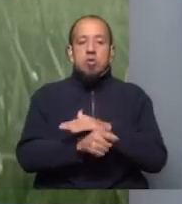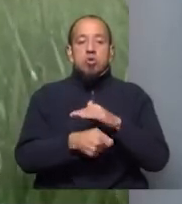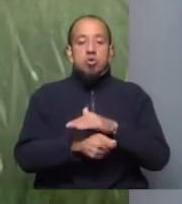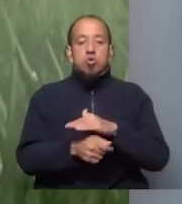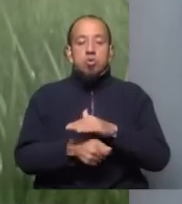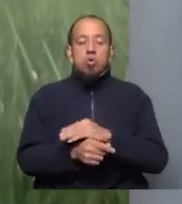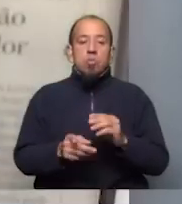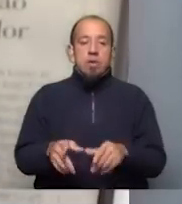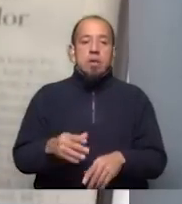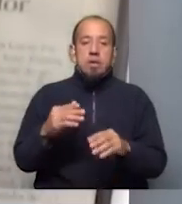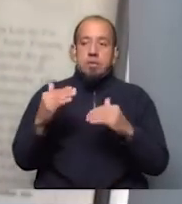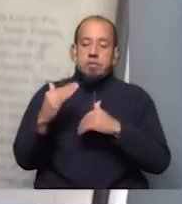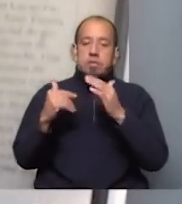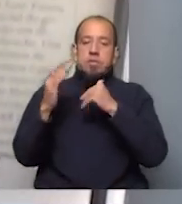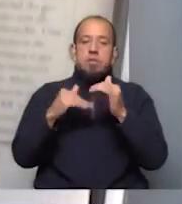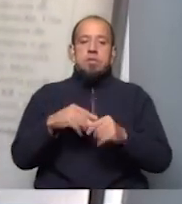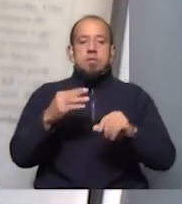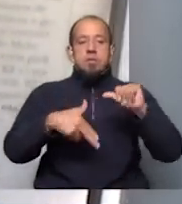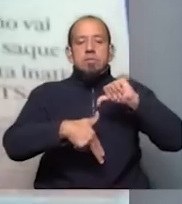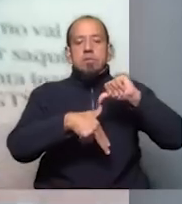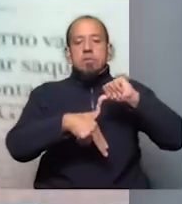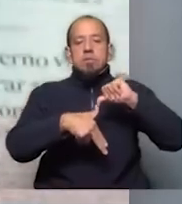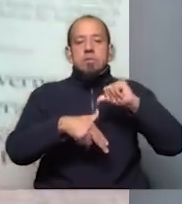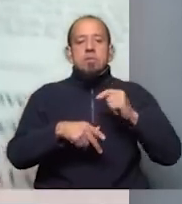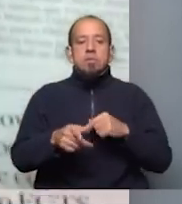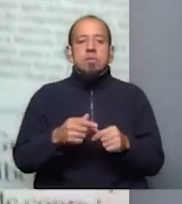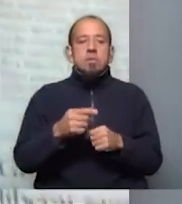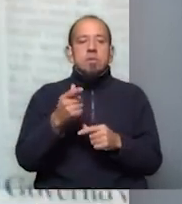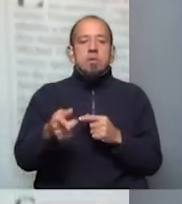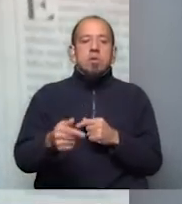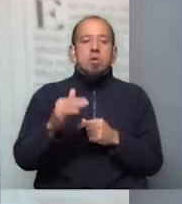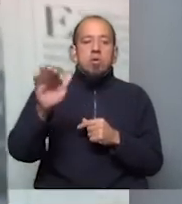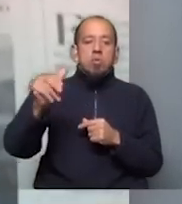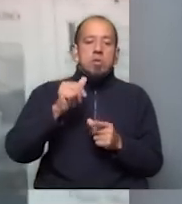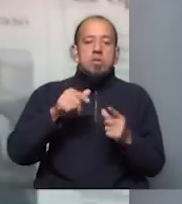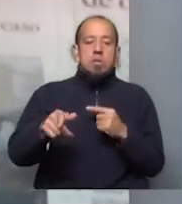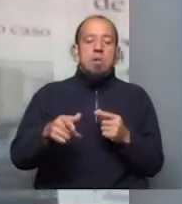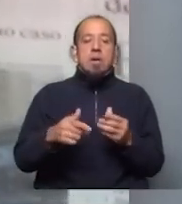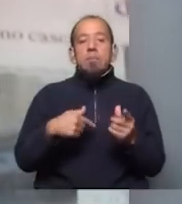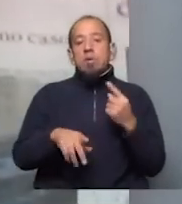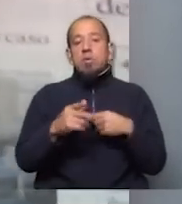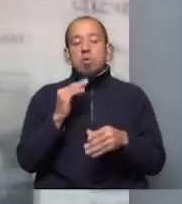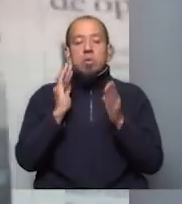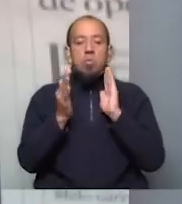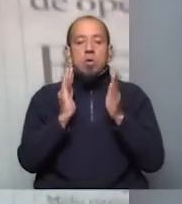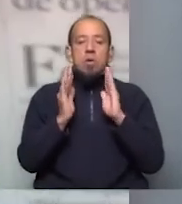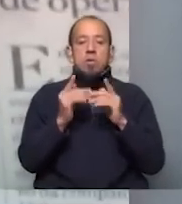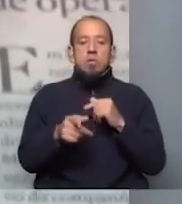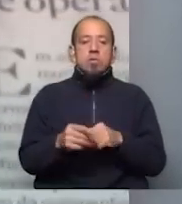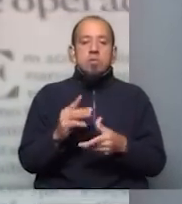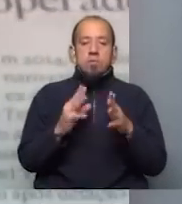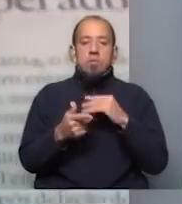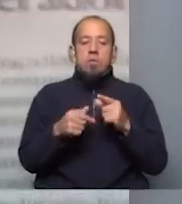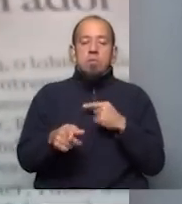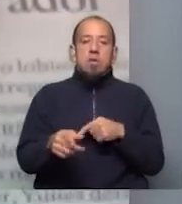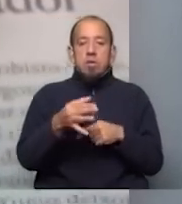de contratos de obra pública en varios países de latinoamérica H será convocado a declarar Aunque su defensa Ya está trabajando con mecanismos